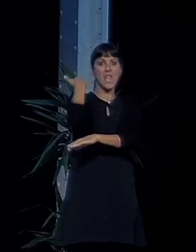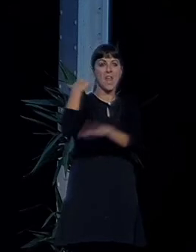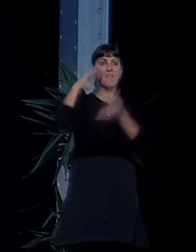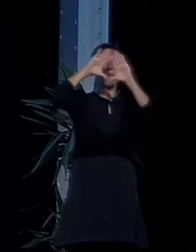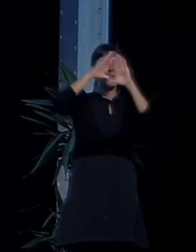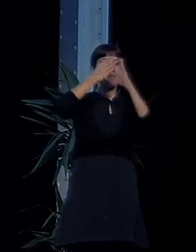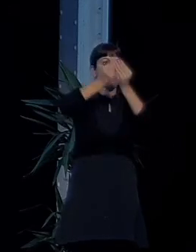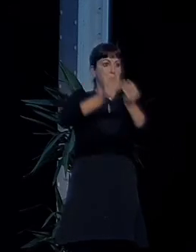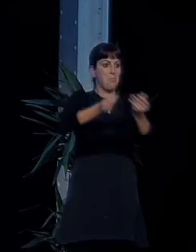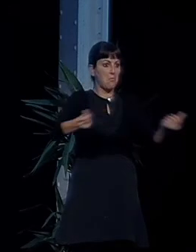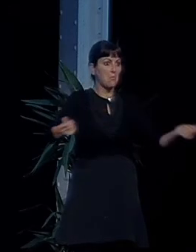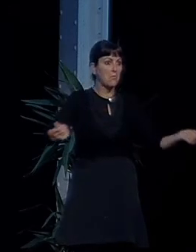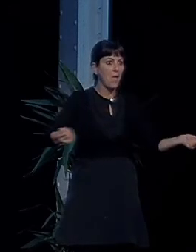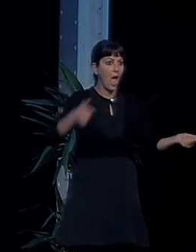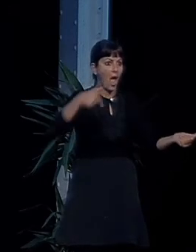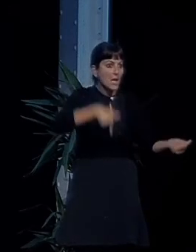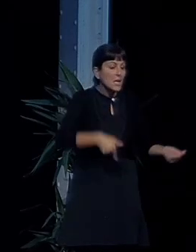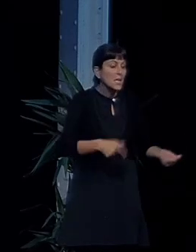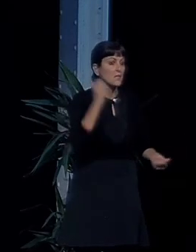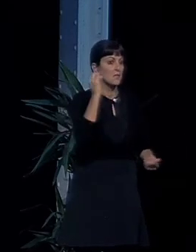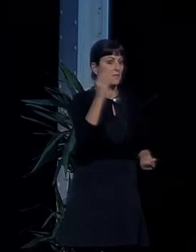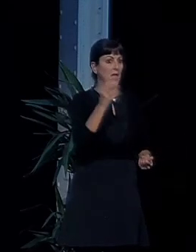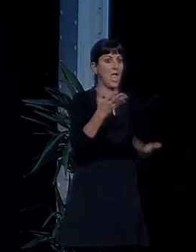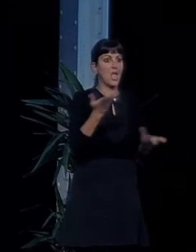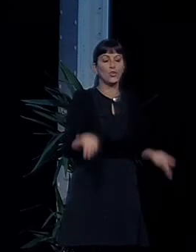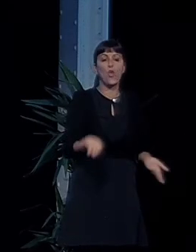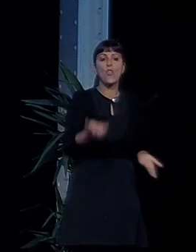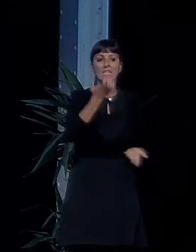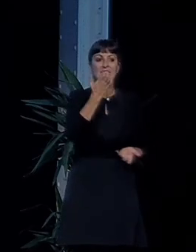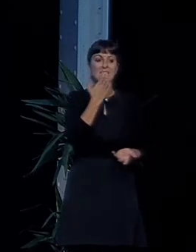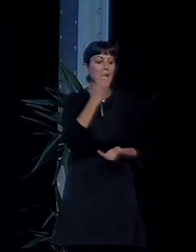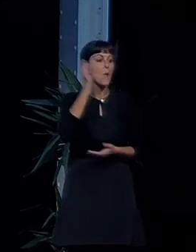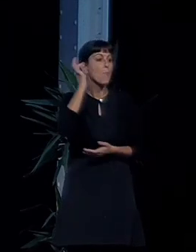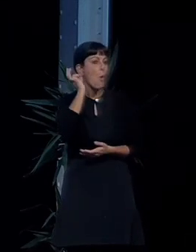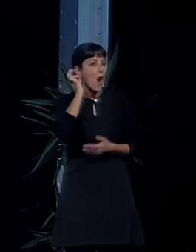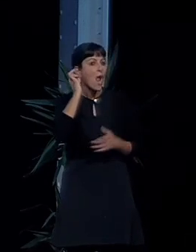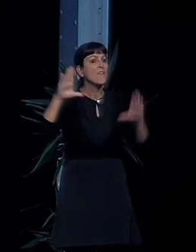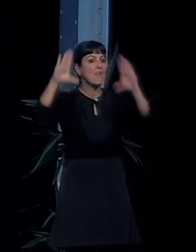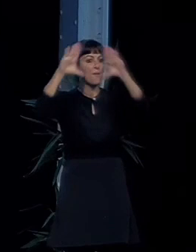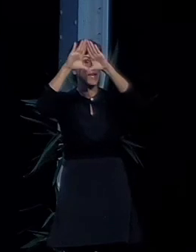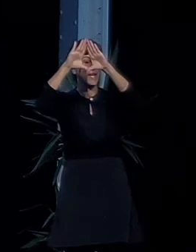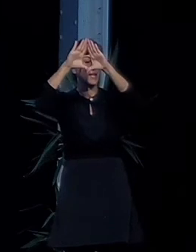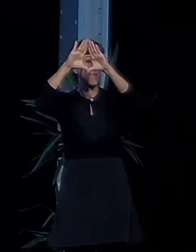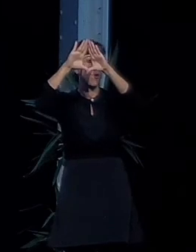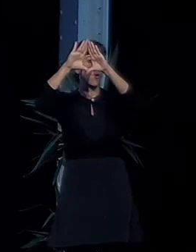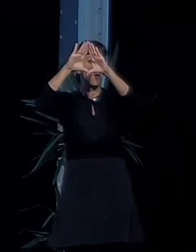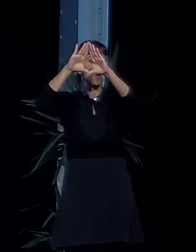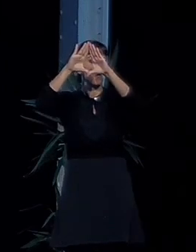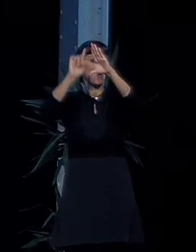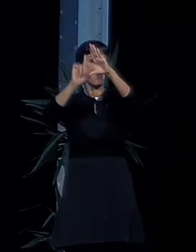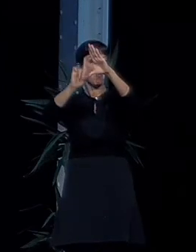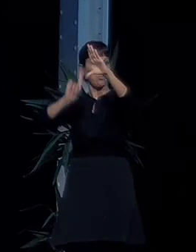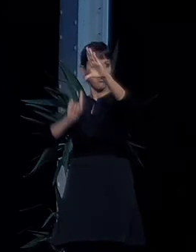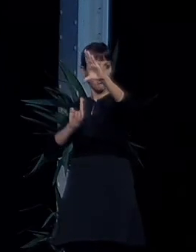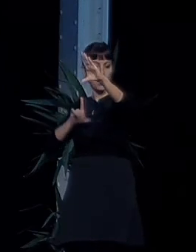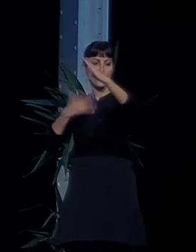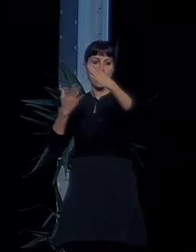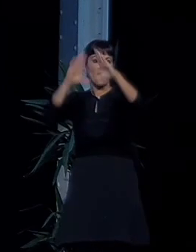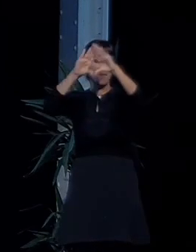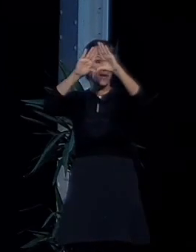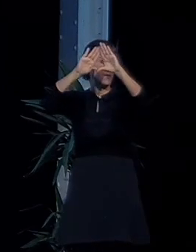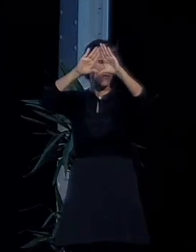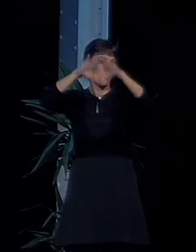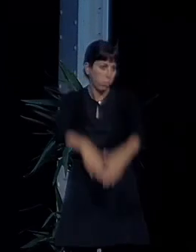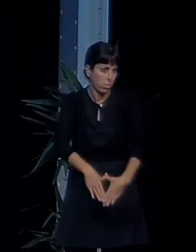considero que si la mujer deja de ser el sujeto del feminismo, entonces el feminismo se cae. Es evidente que necesitamos